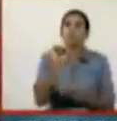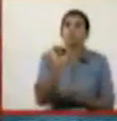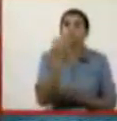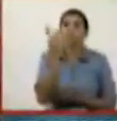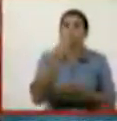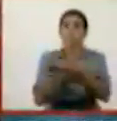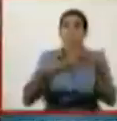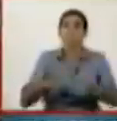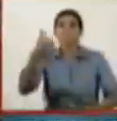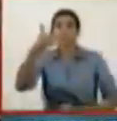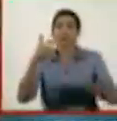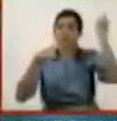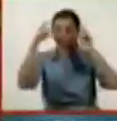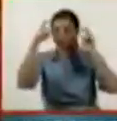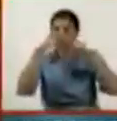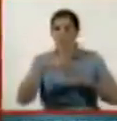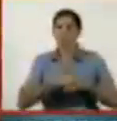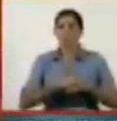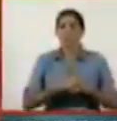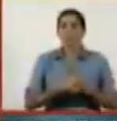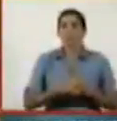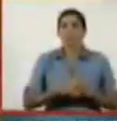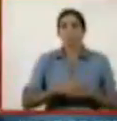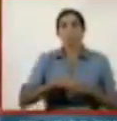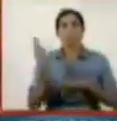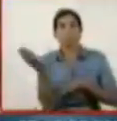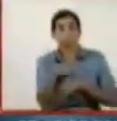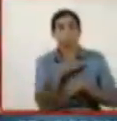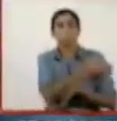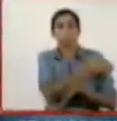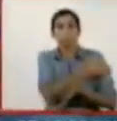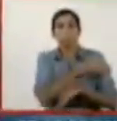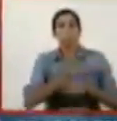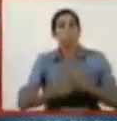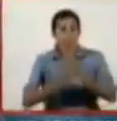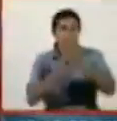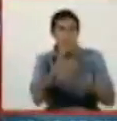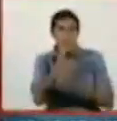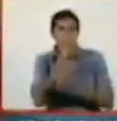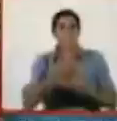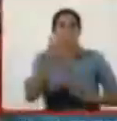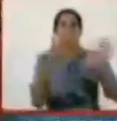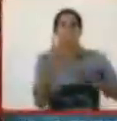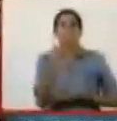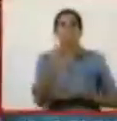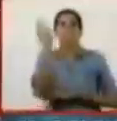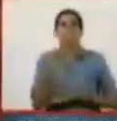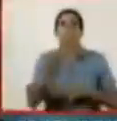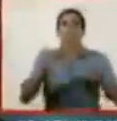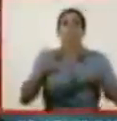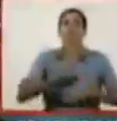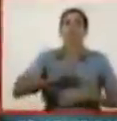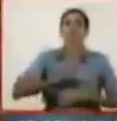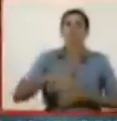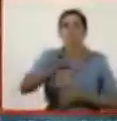diferencia frente a la revolución que ganó bajo la guía del presidente maduro en más del 70 por de las alcaldías de